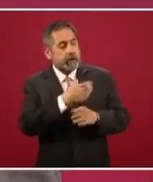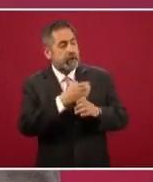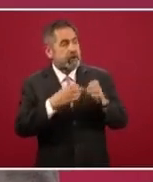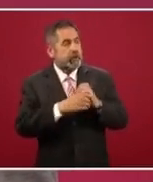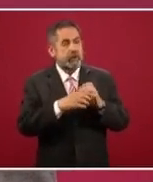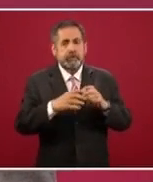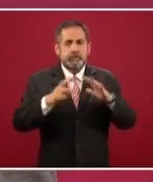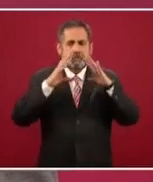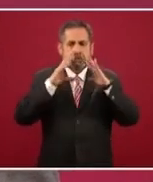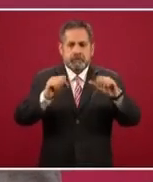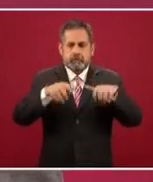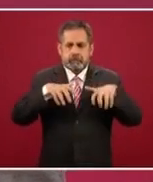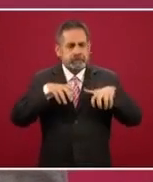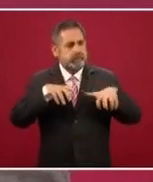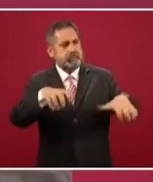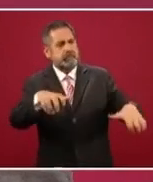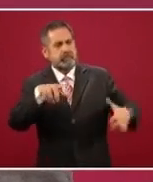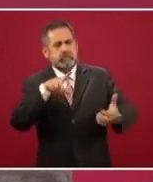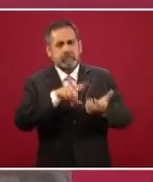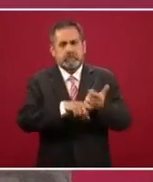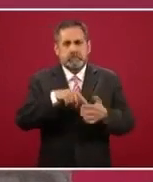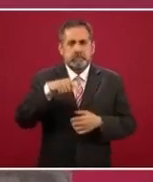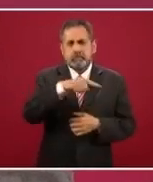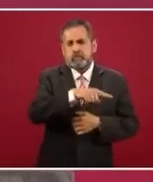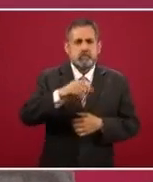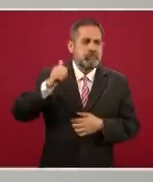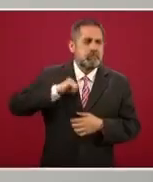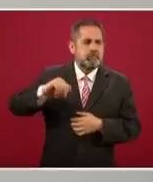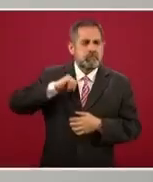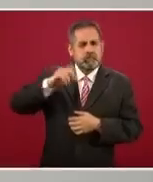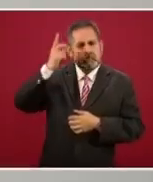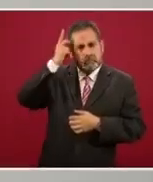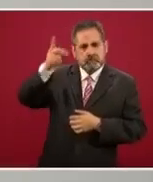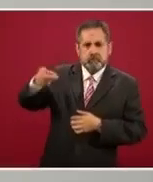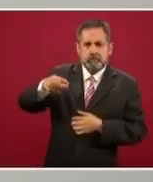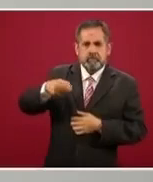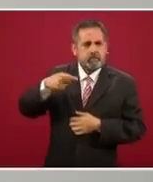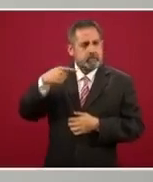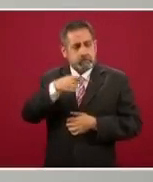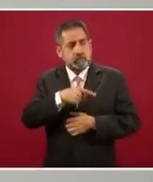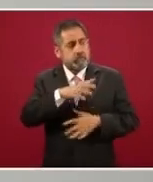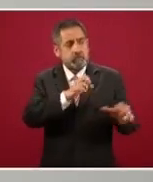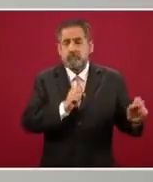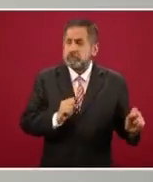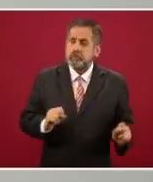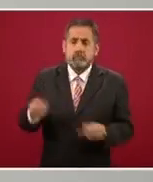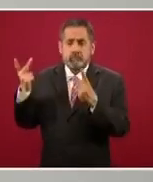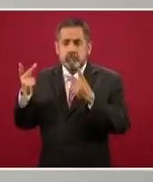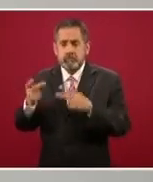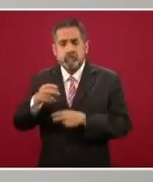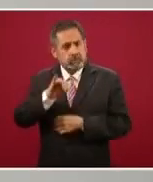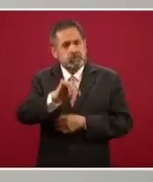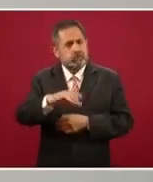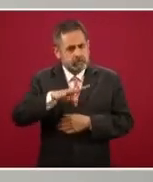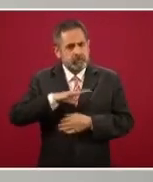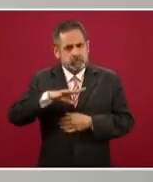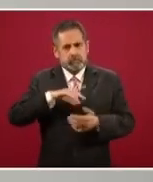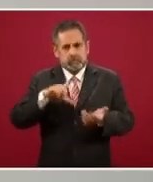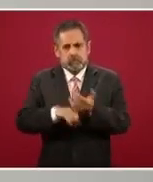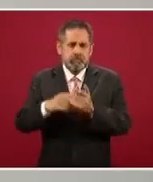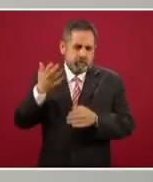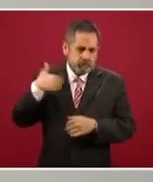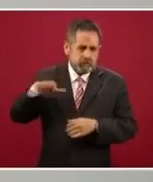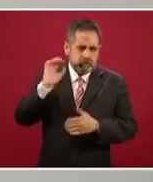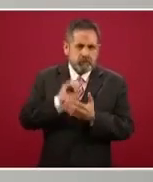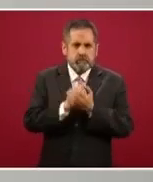una finca de un inquisidor en esa época. O sea que sí hay antecedentes de que se han hecho sorteos